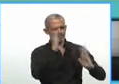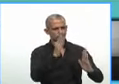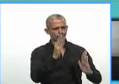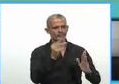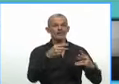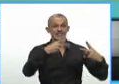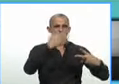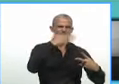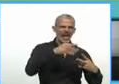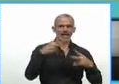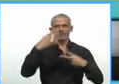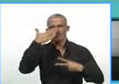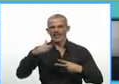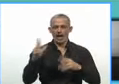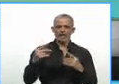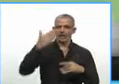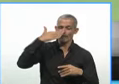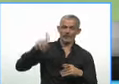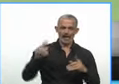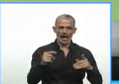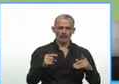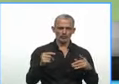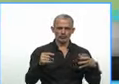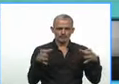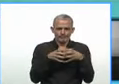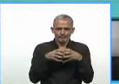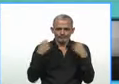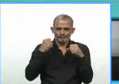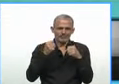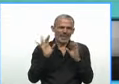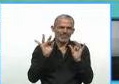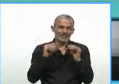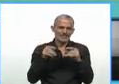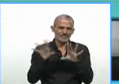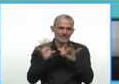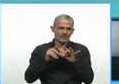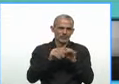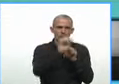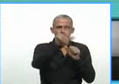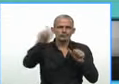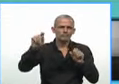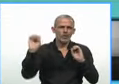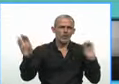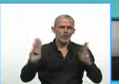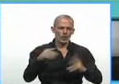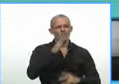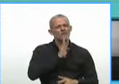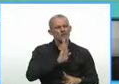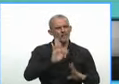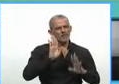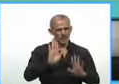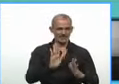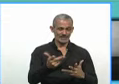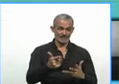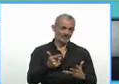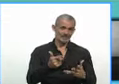es semifinales y finales, y eso también influye un poco en cuanto a los entrenamientos acá, pero bueno, sabemos que tenemos que tener paciencia, que es una etapa que tenemos